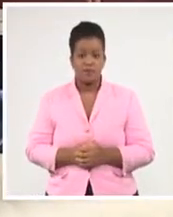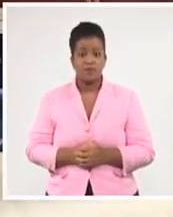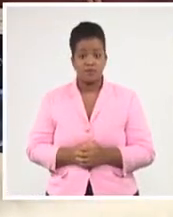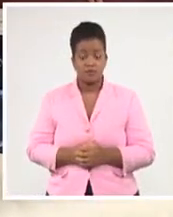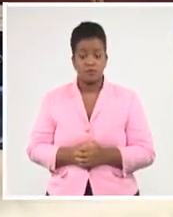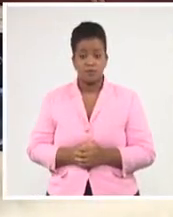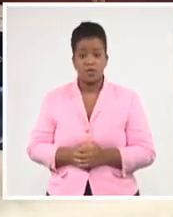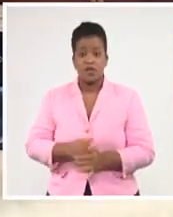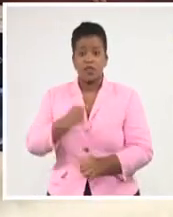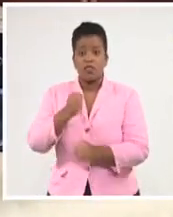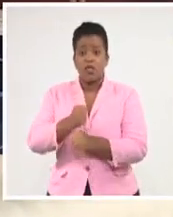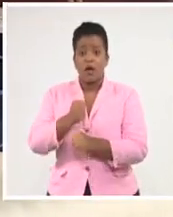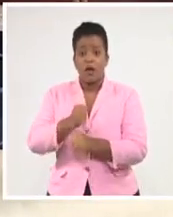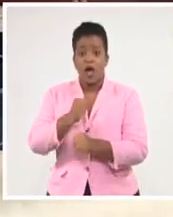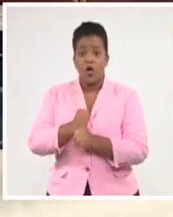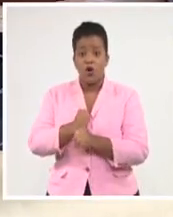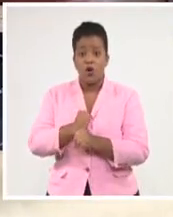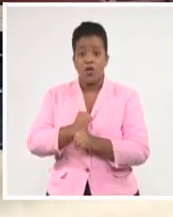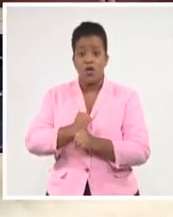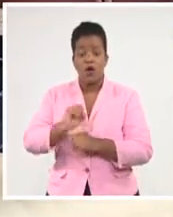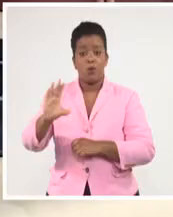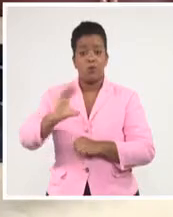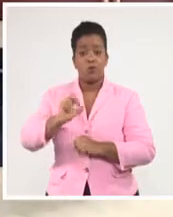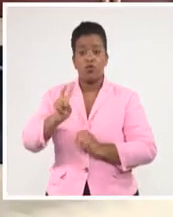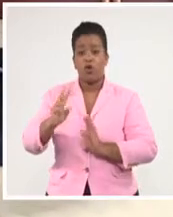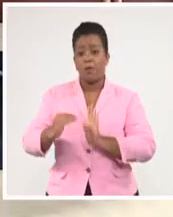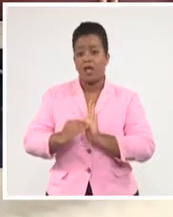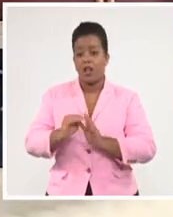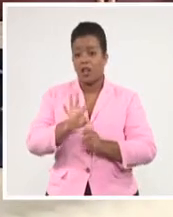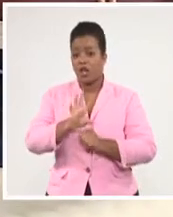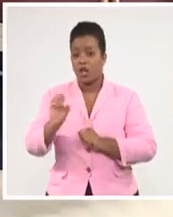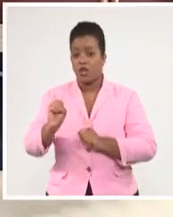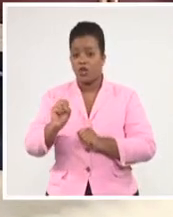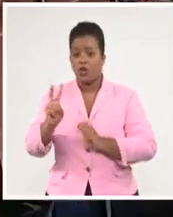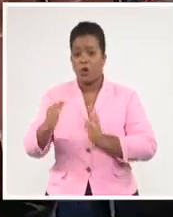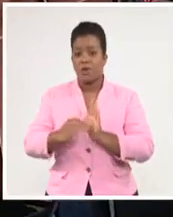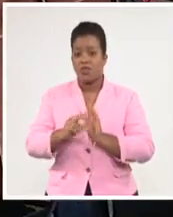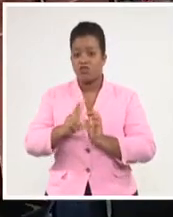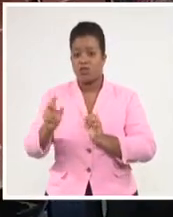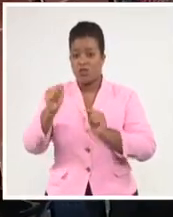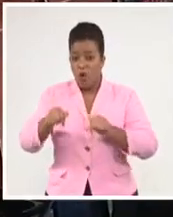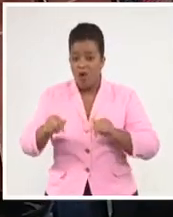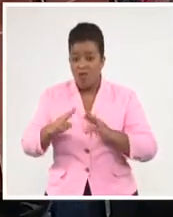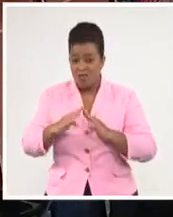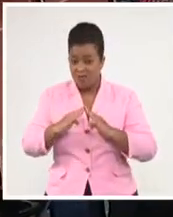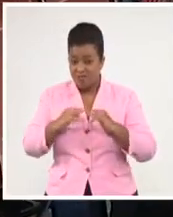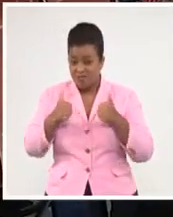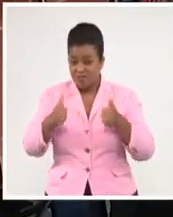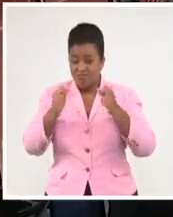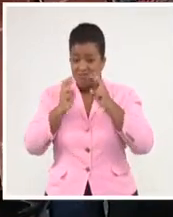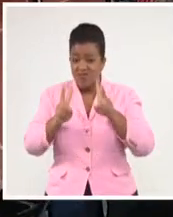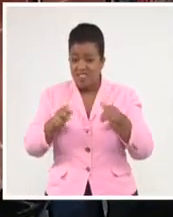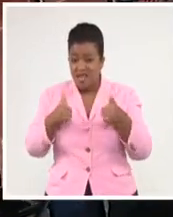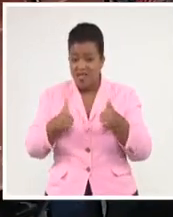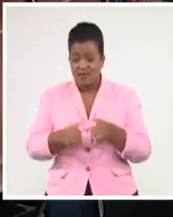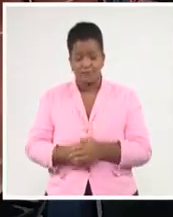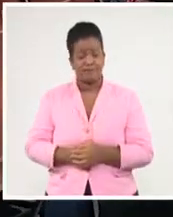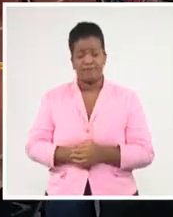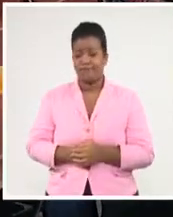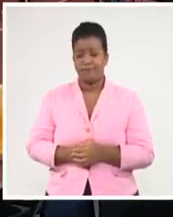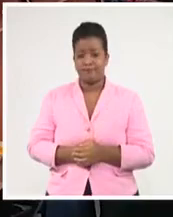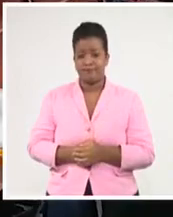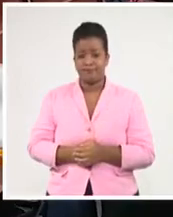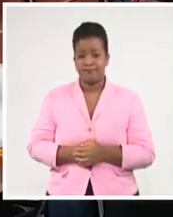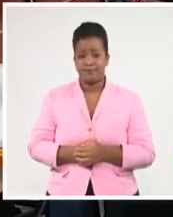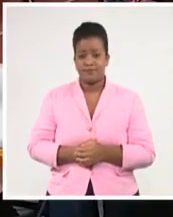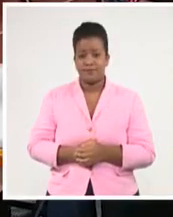agrícola cañero con 2.500 pesos, 2.800 pesos, vive hoy. Yo digo que la edad en que se ha creado hoy la